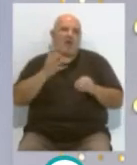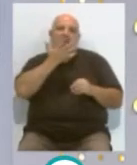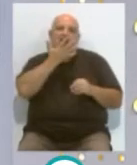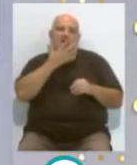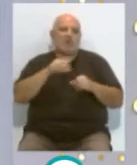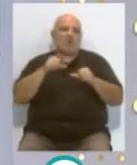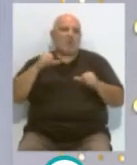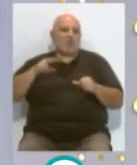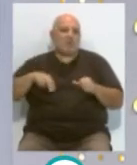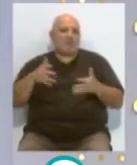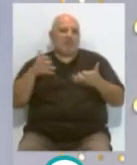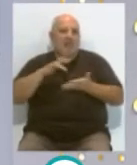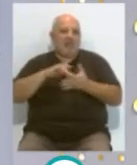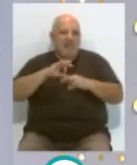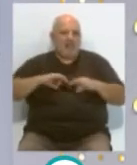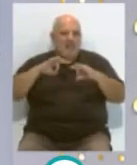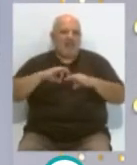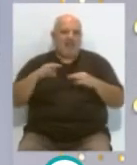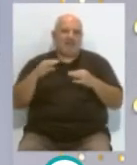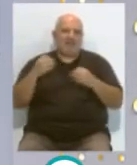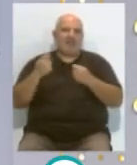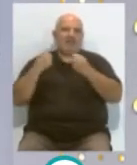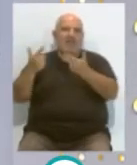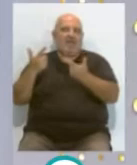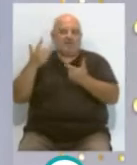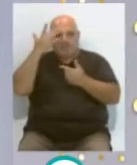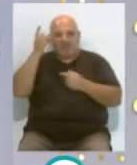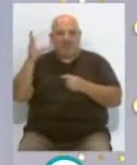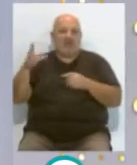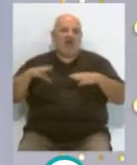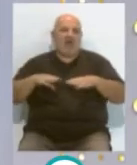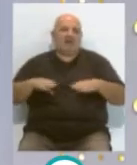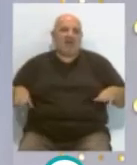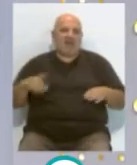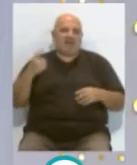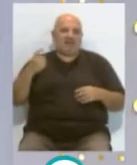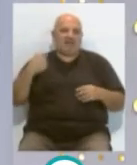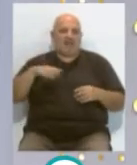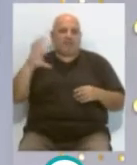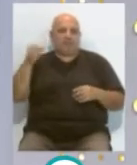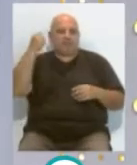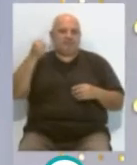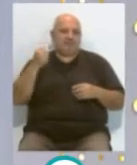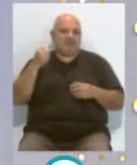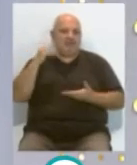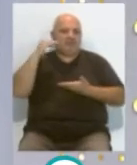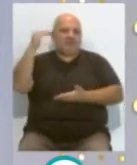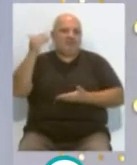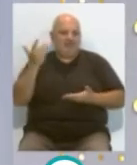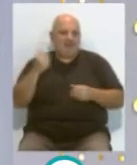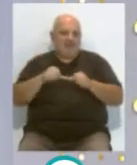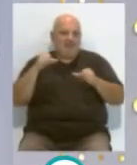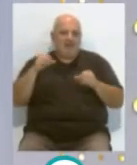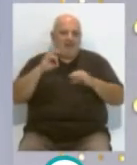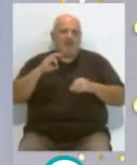de no haber ganado, de no haberle podido brindar a la afición un título. Yo creo que es muy importante para poner un colofón, no sé si todavía su carrera,